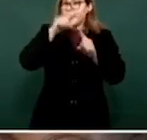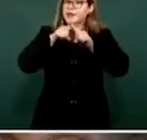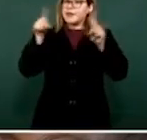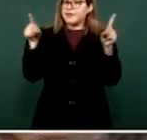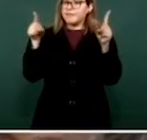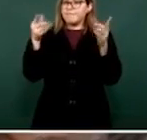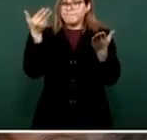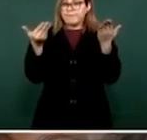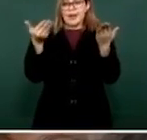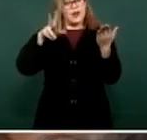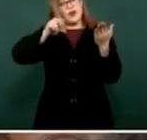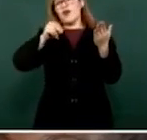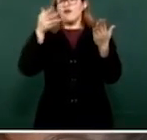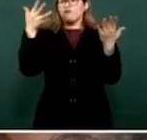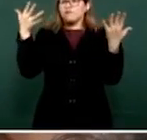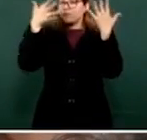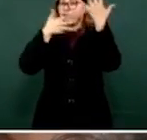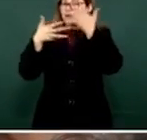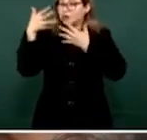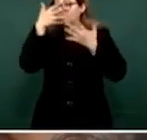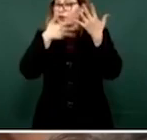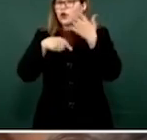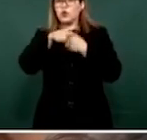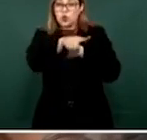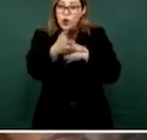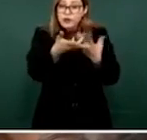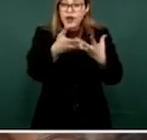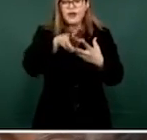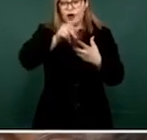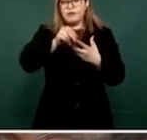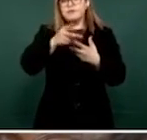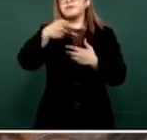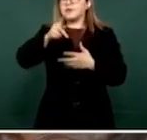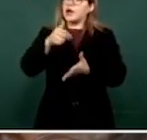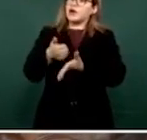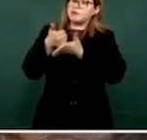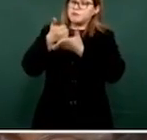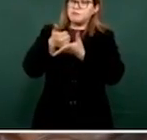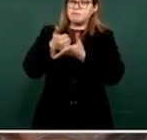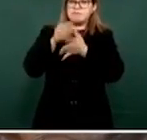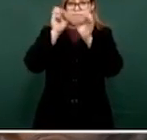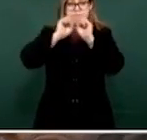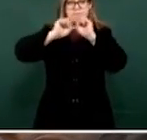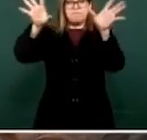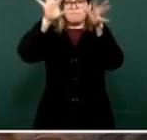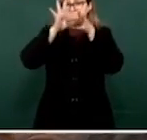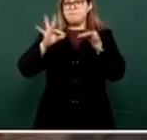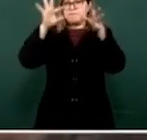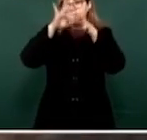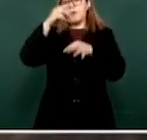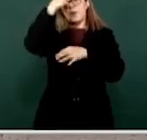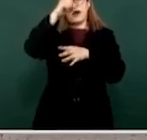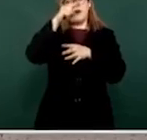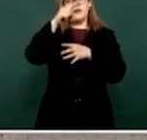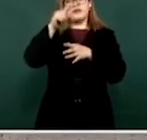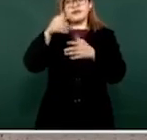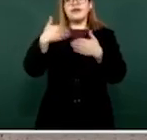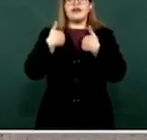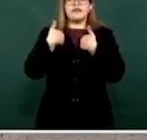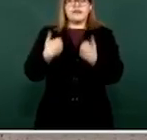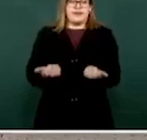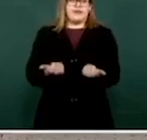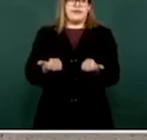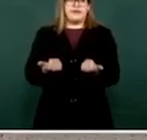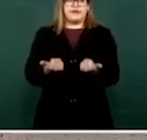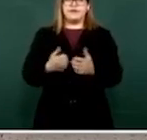nos confundan, no es que tú lo estés haciendo, pero sí ayuda mucho a contrastar una